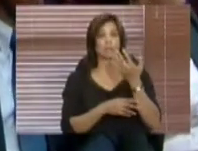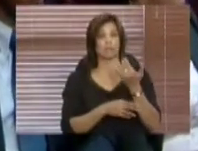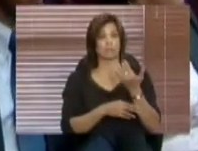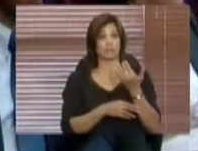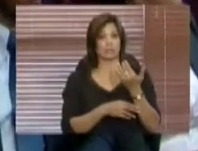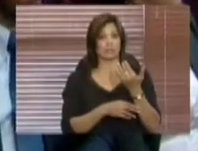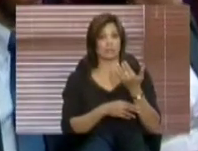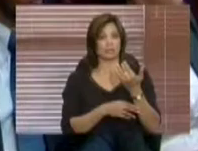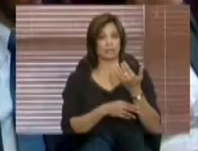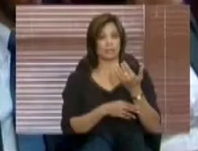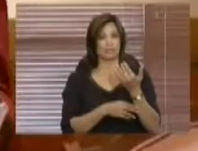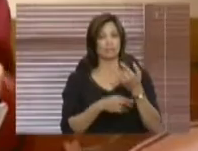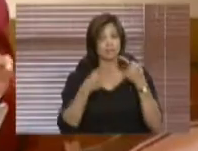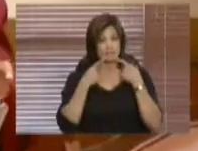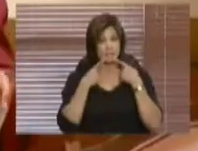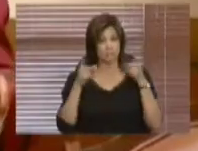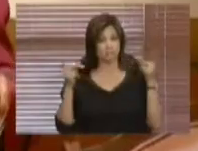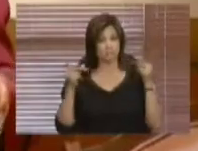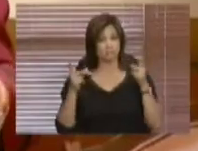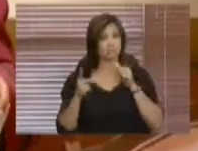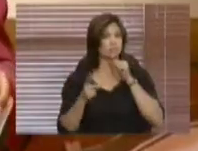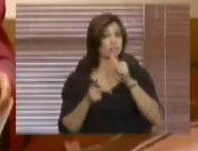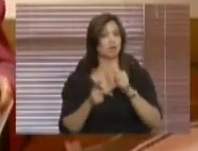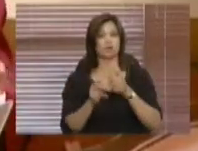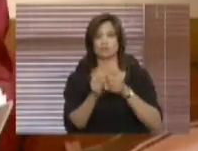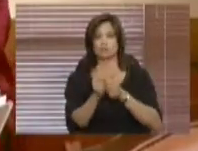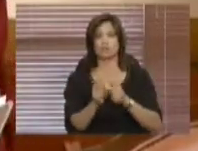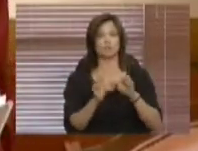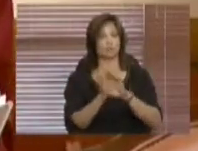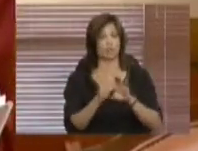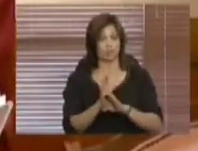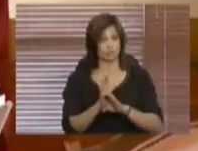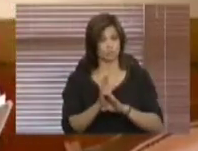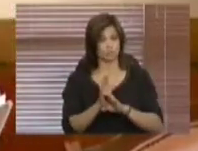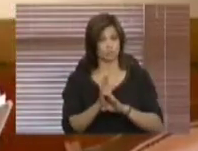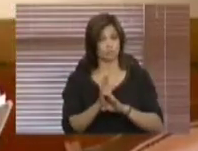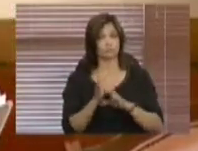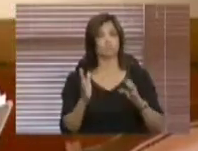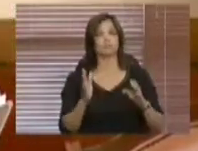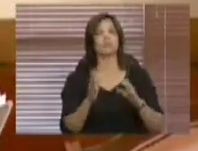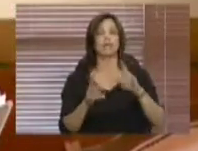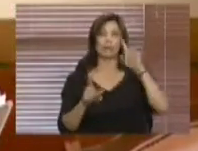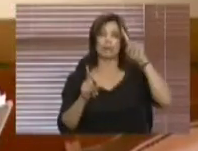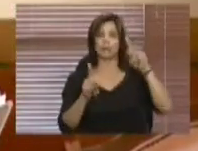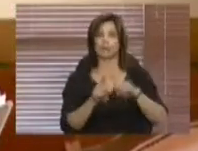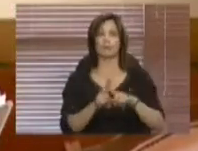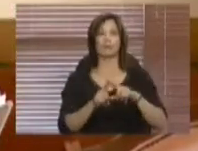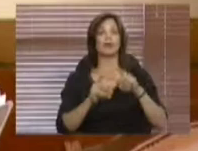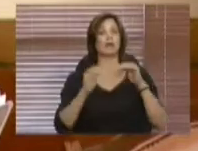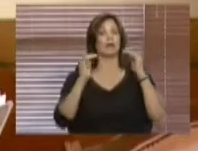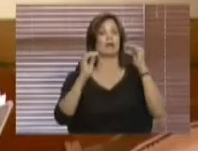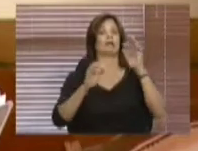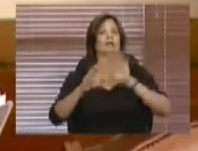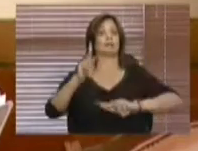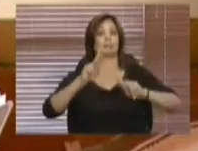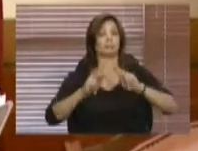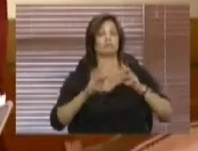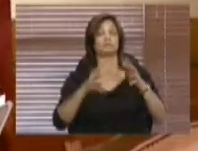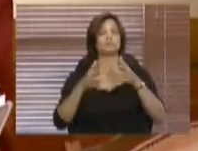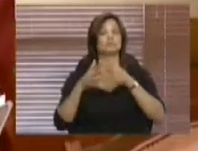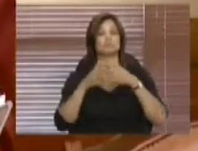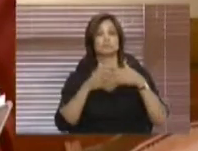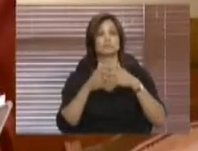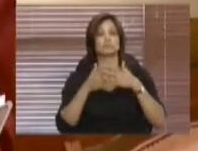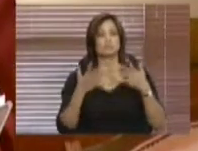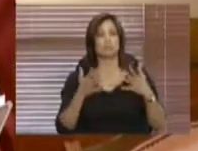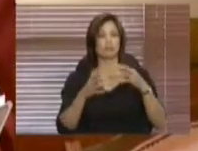315-15 declaramos no conforme con la Constitución el acuerdo sobre estatus del personal de los Estados Unidos